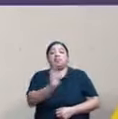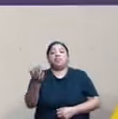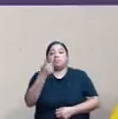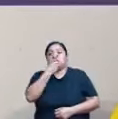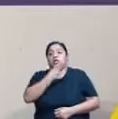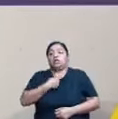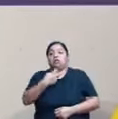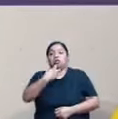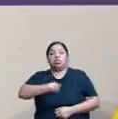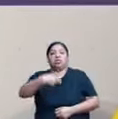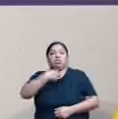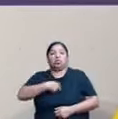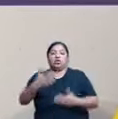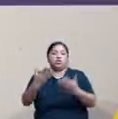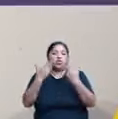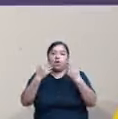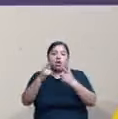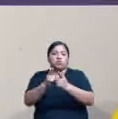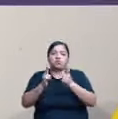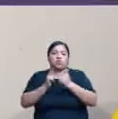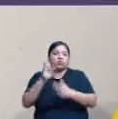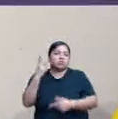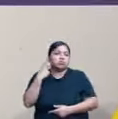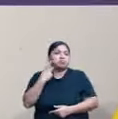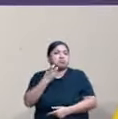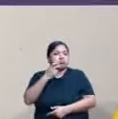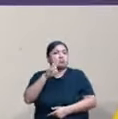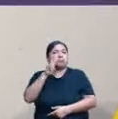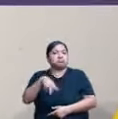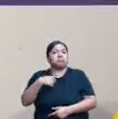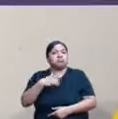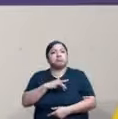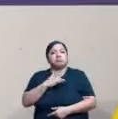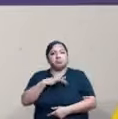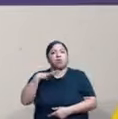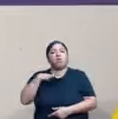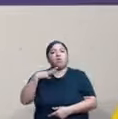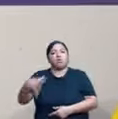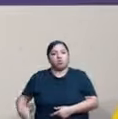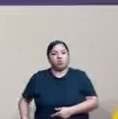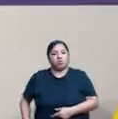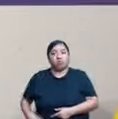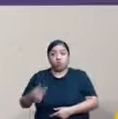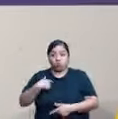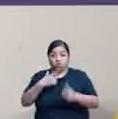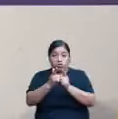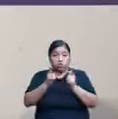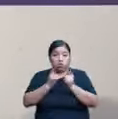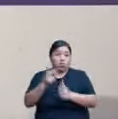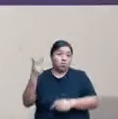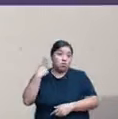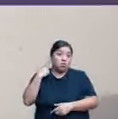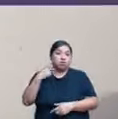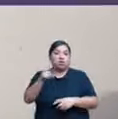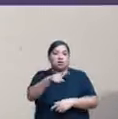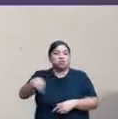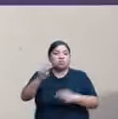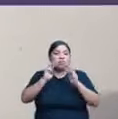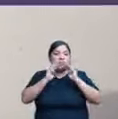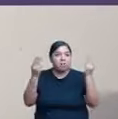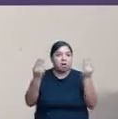sin partido. Es cierto y me siento profundamente orgulloso de ello. Yo no formo parte de las mafias contrarias